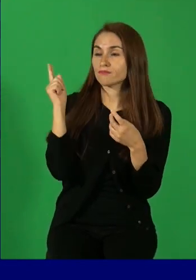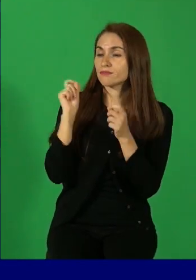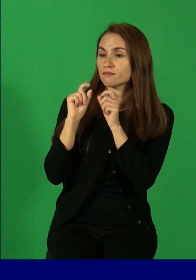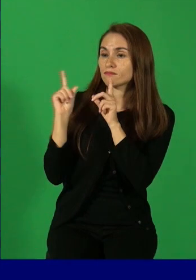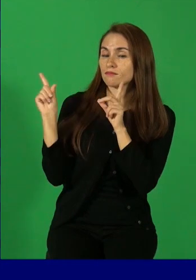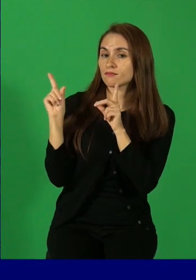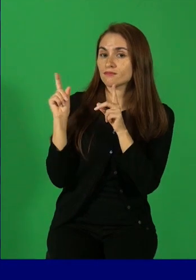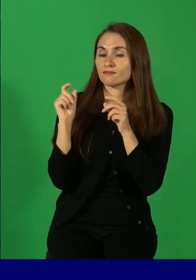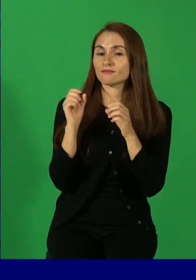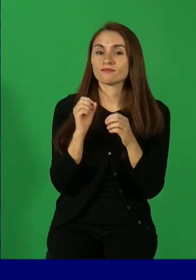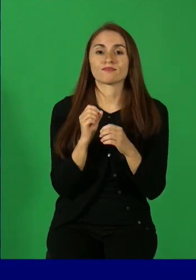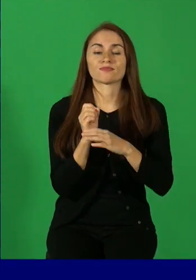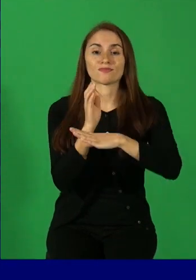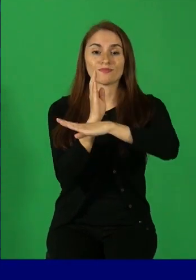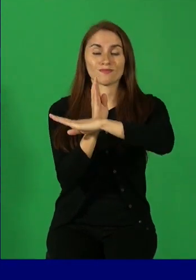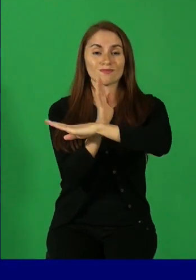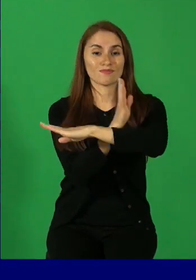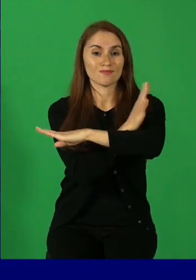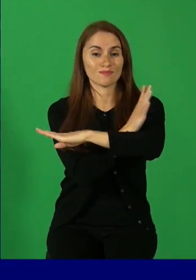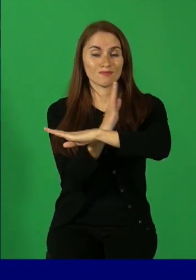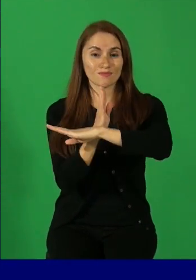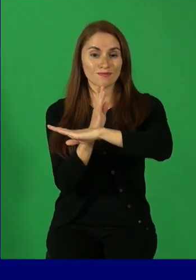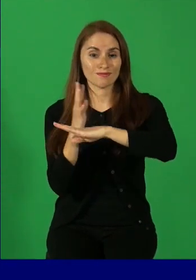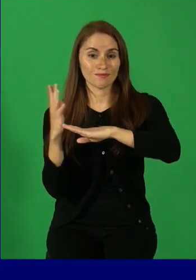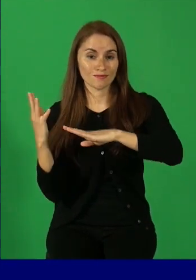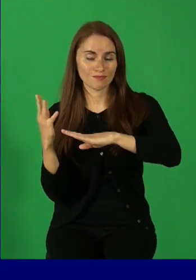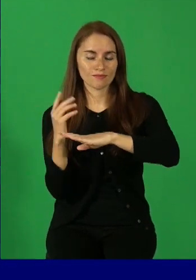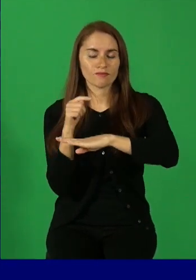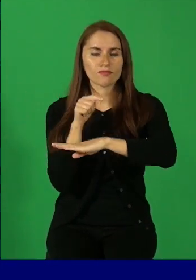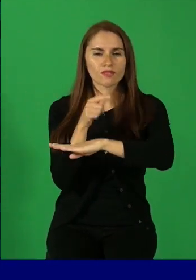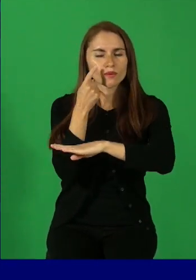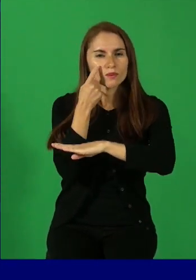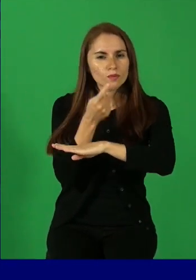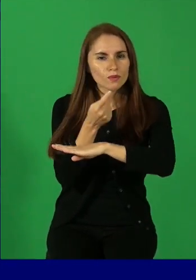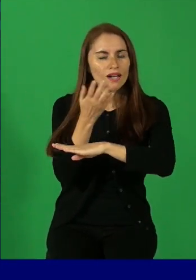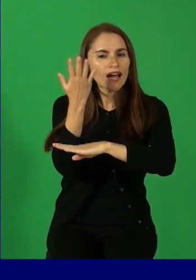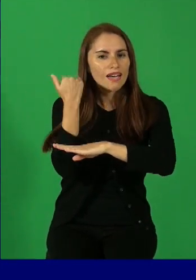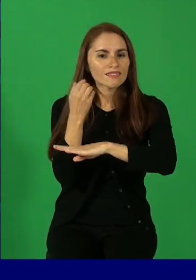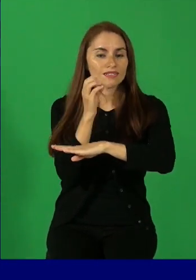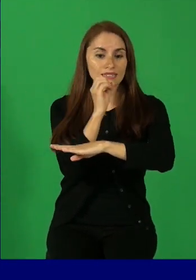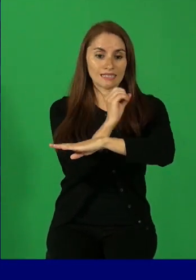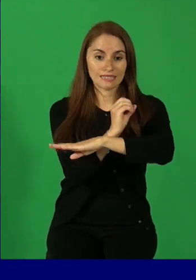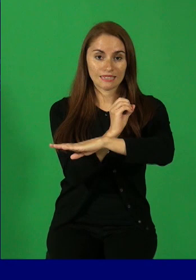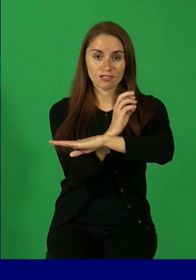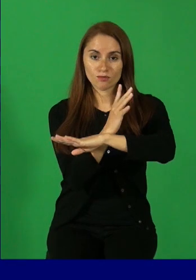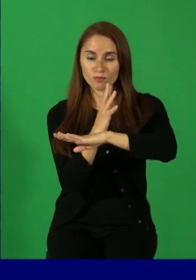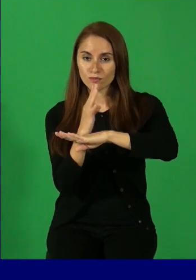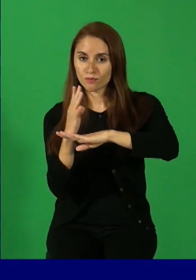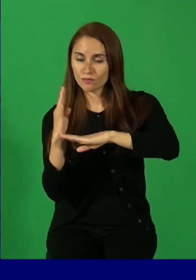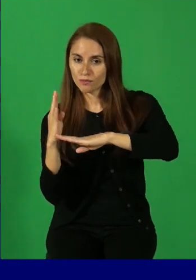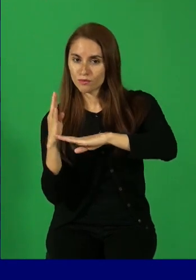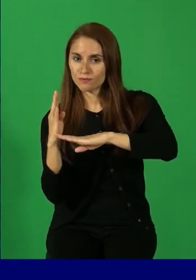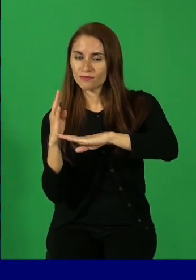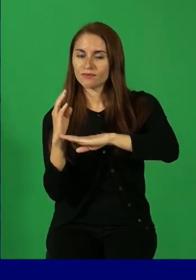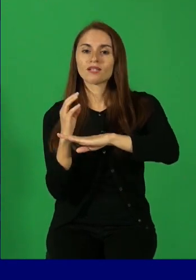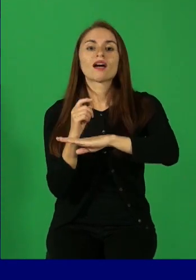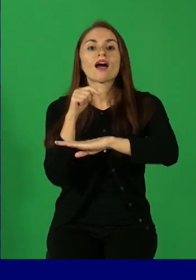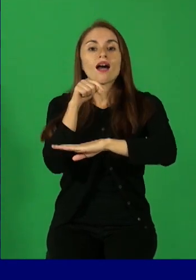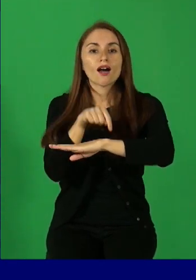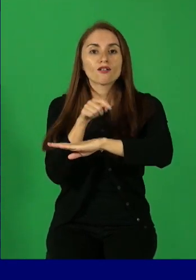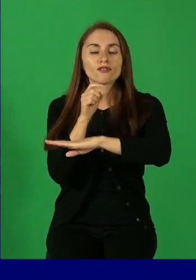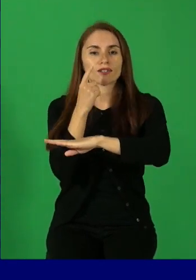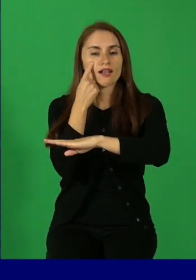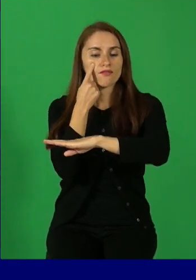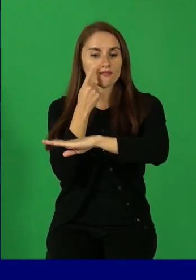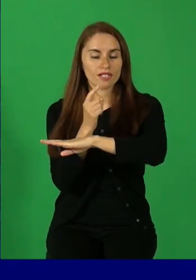ahí tenemos la recta numérica. Y antes tú conocías solamente desde el 0 hacia la derecha. Y ahora